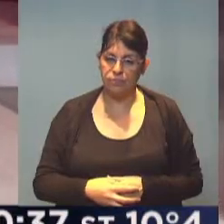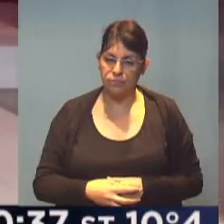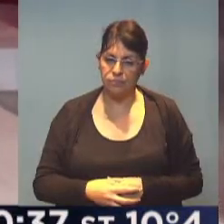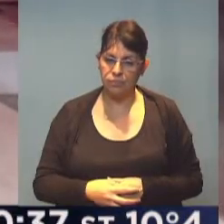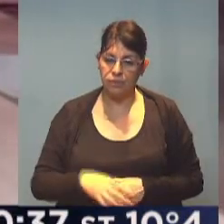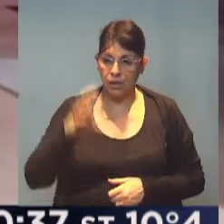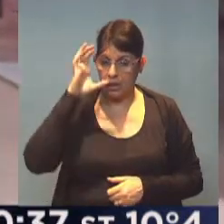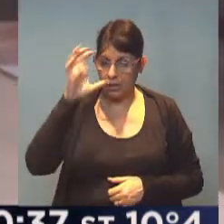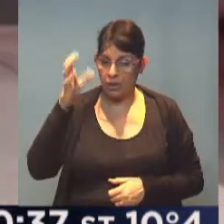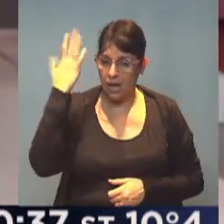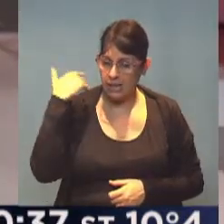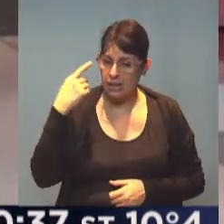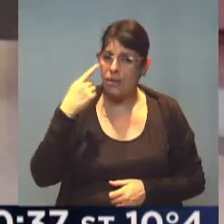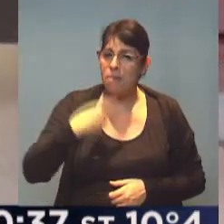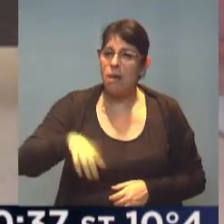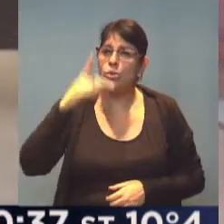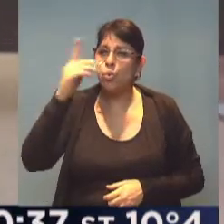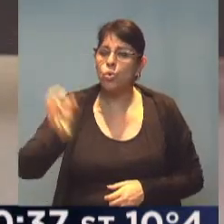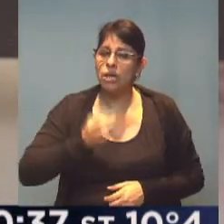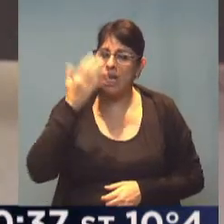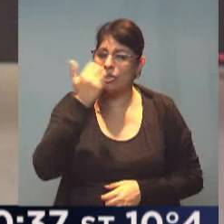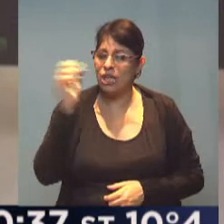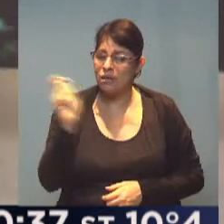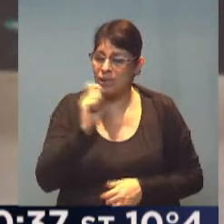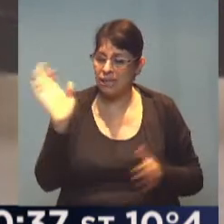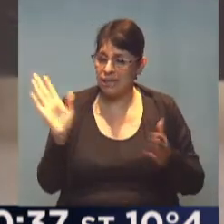Bueno, recordemos que estuvo más de un año y medio cerrado el San Martín